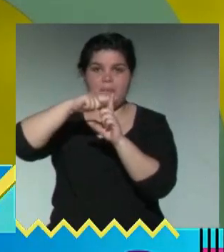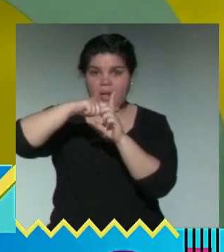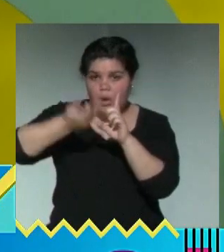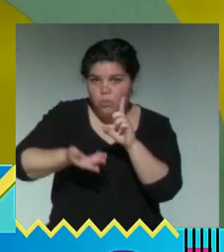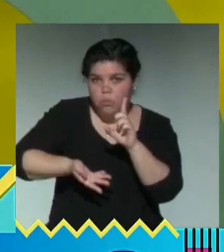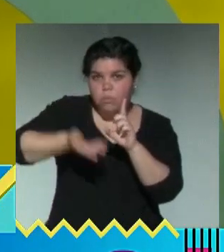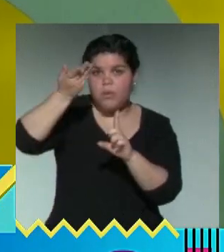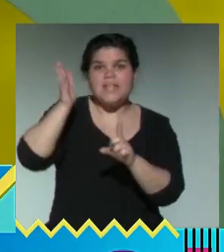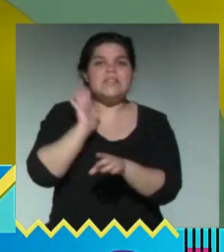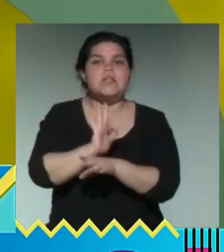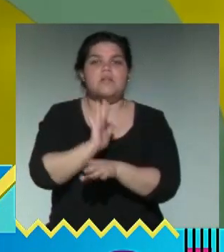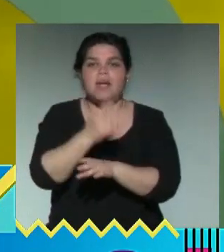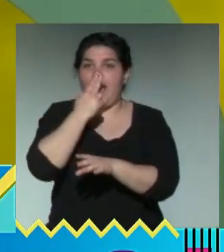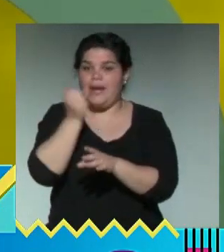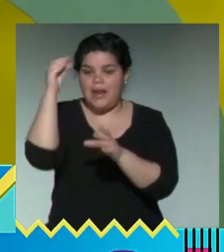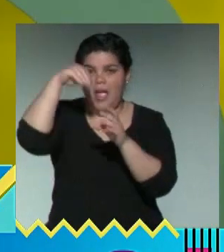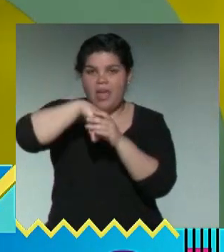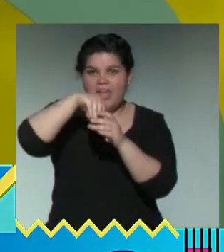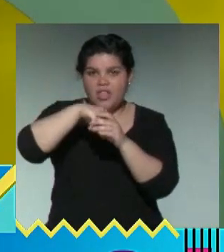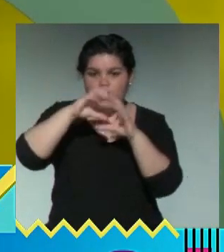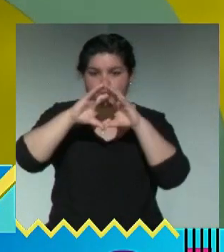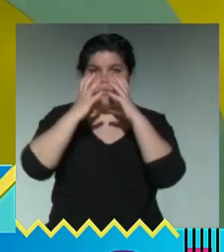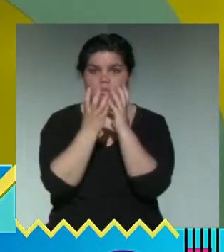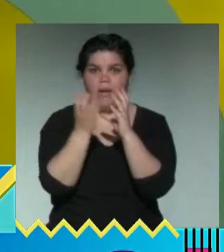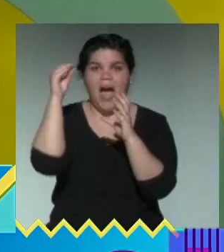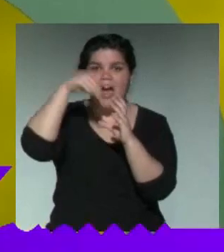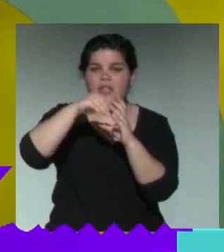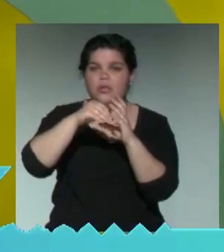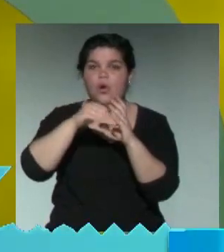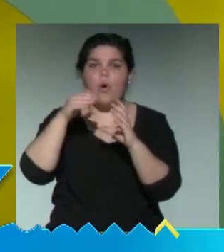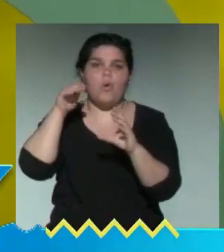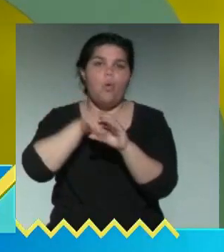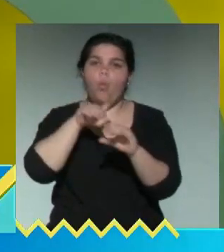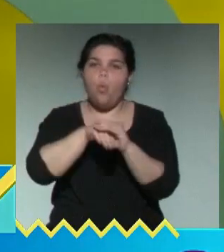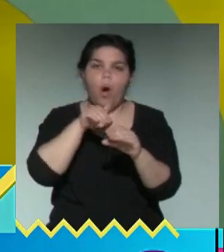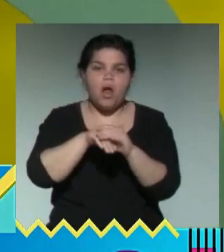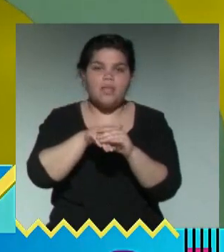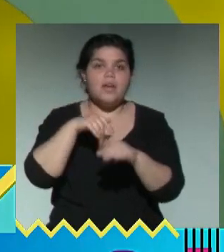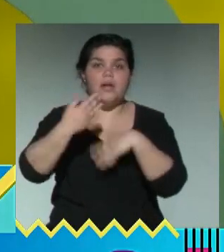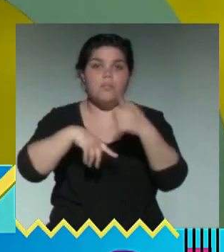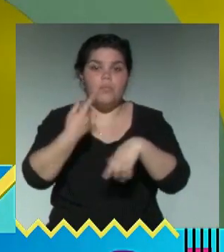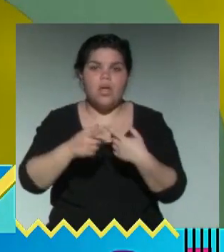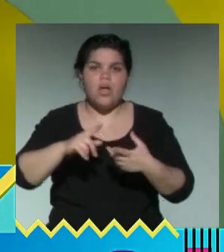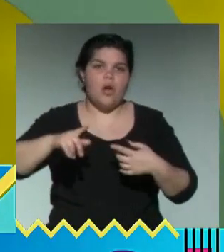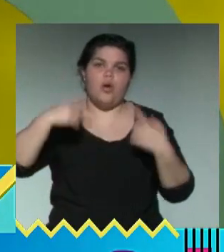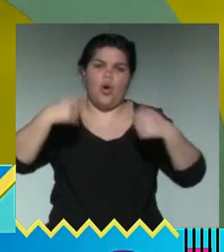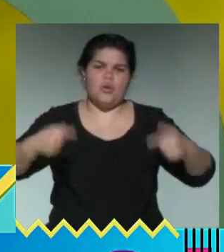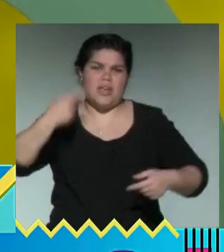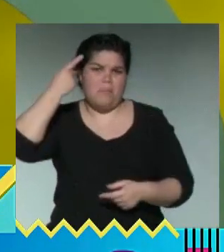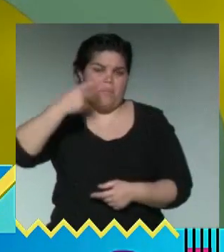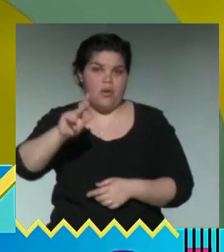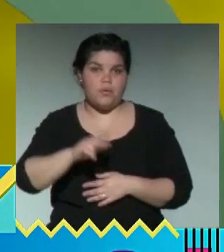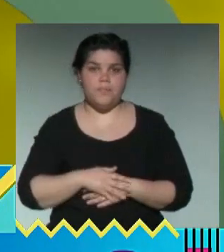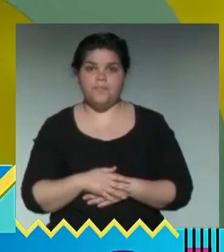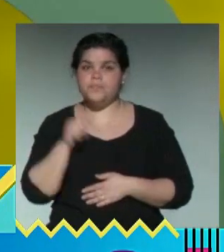energía dentro de la misma atmósfera, entonces los fenómenos son mucho más grandes, mucho más poderosos. Y la